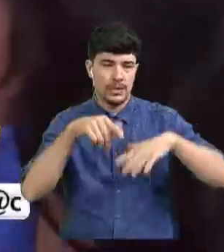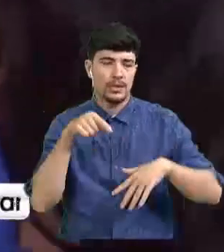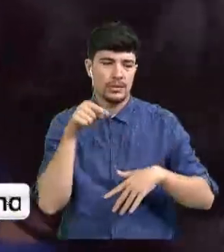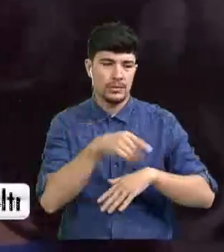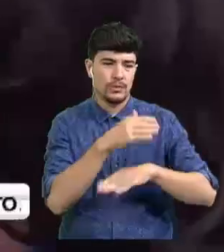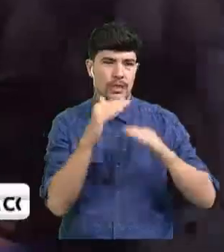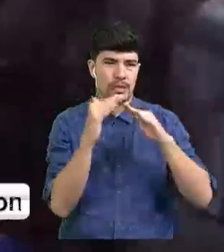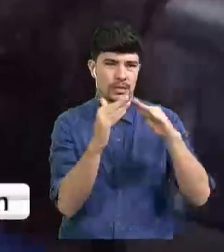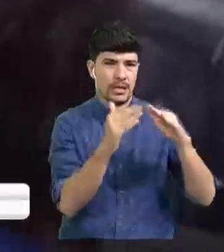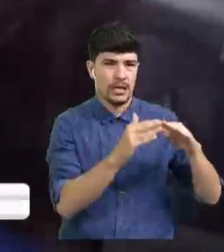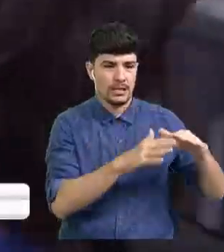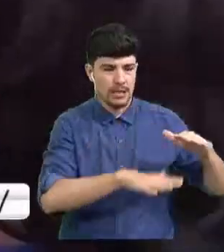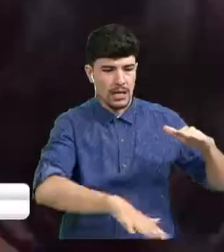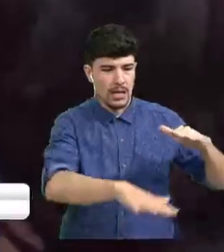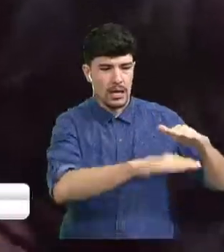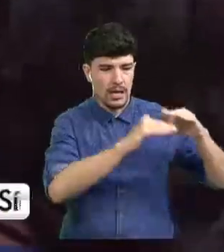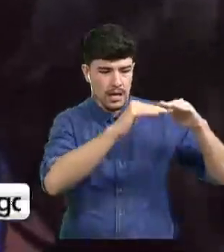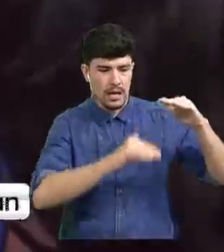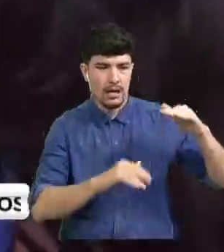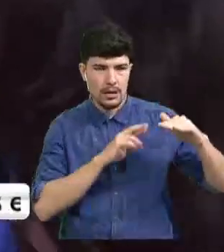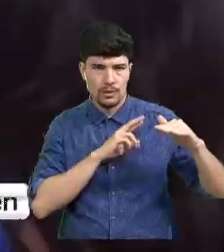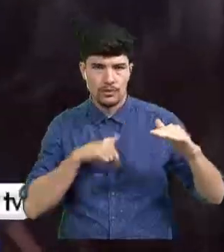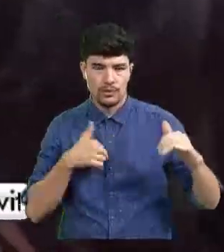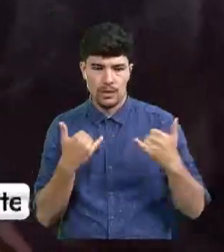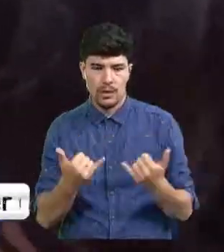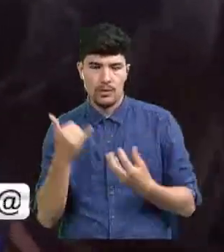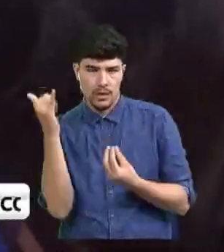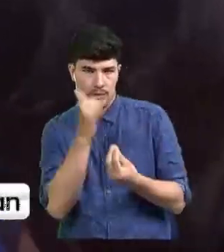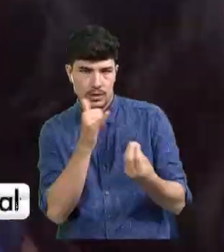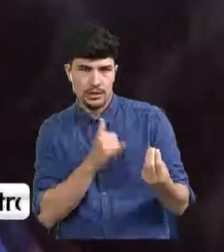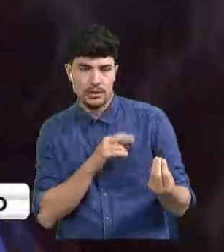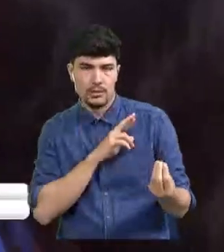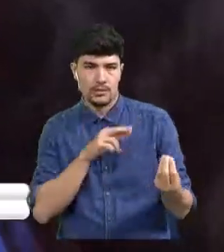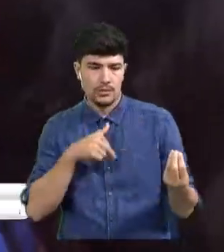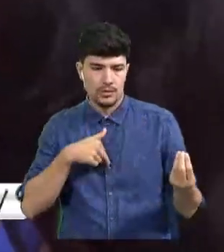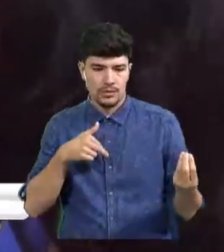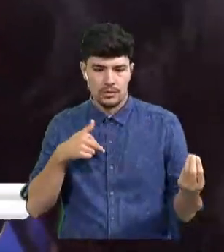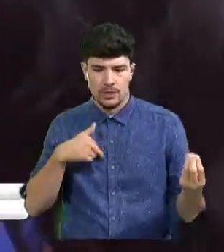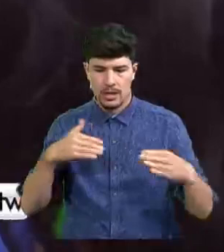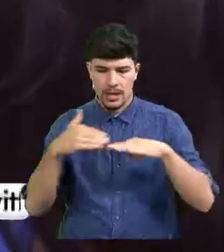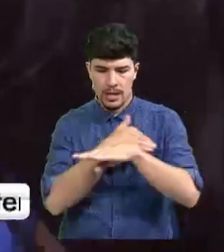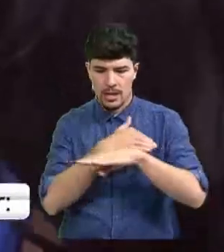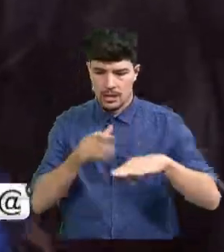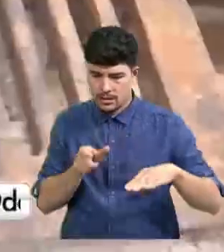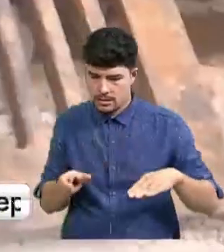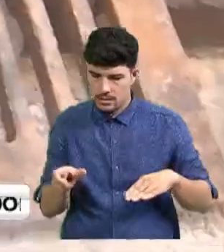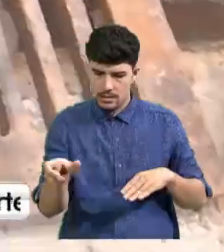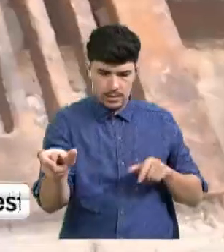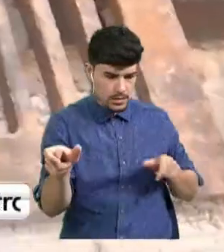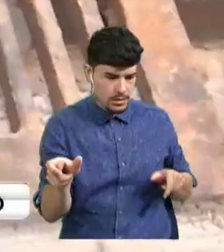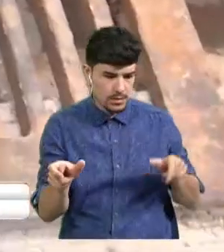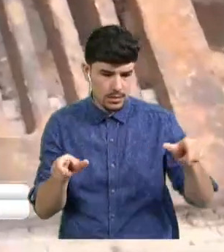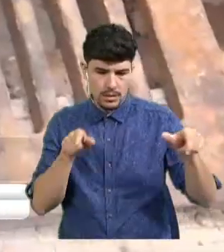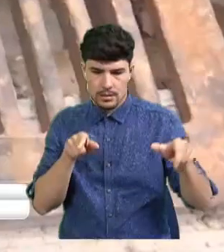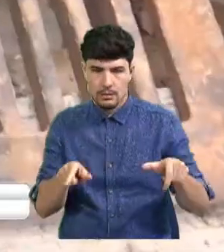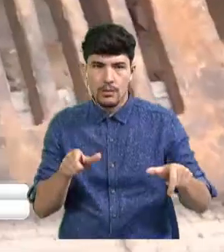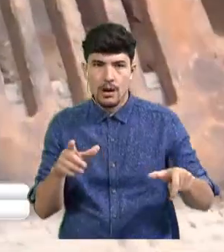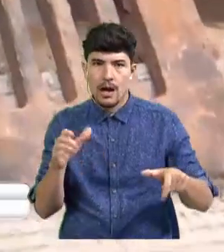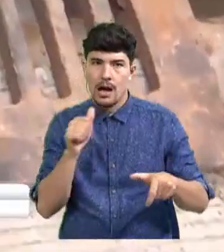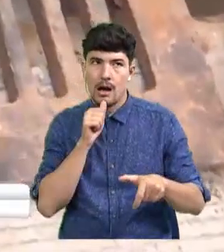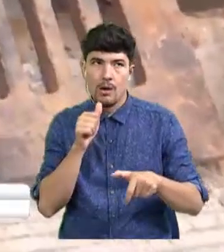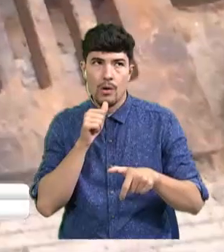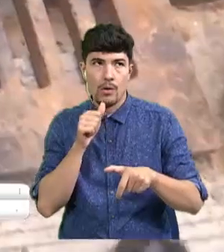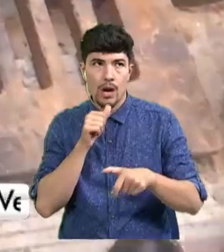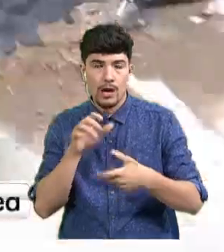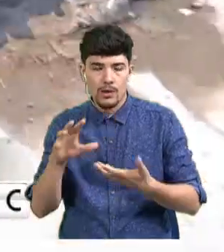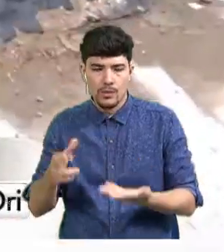las casas de los sectores bajos. Hicimos un diseño donde le hacemos canaleta lateral a lo largo de la vía y las vamos recogiendo cada